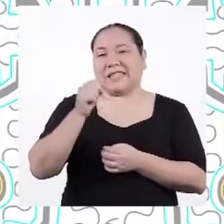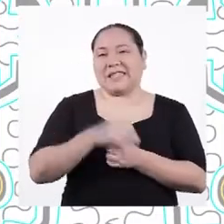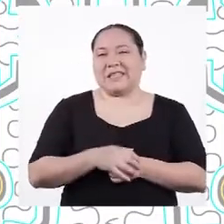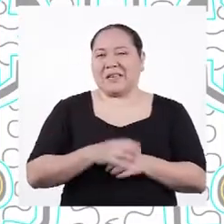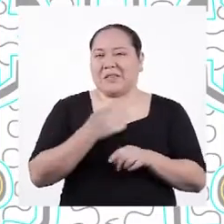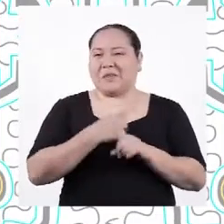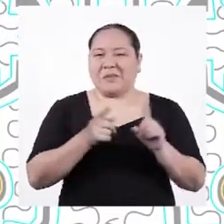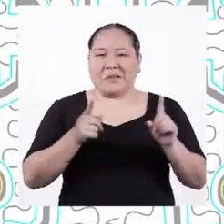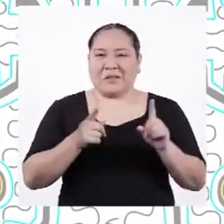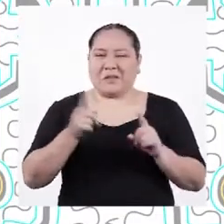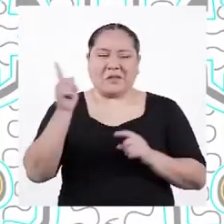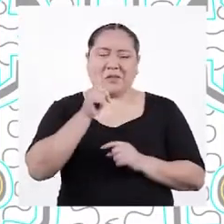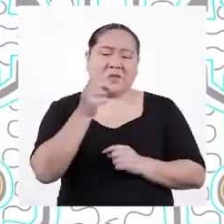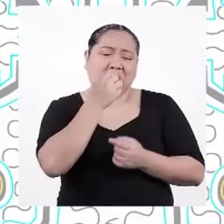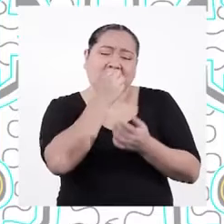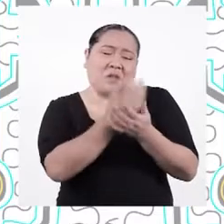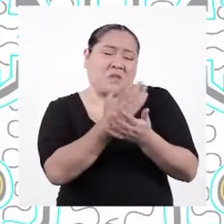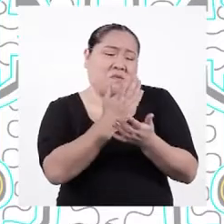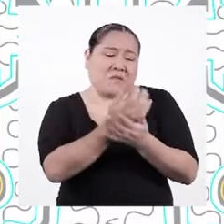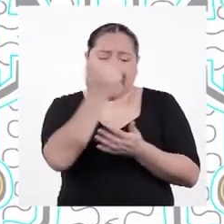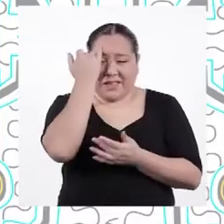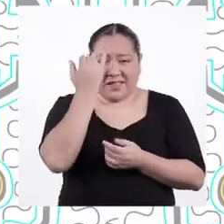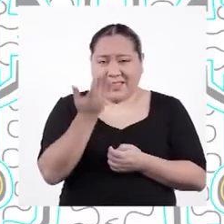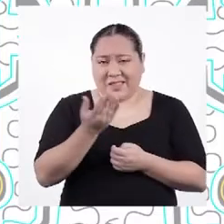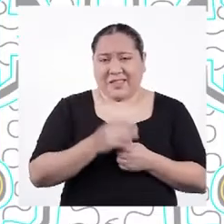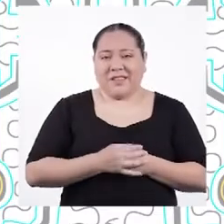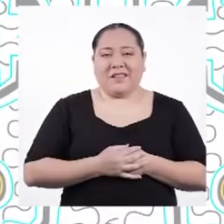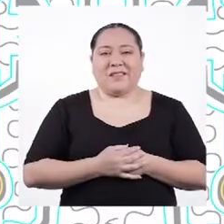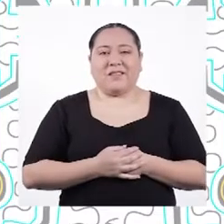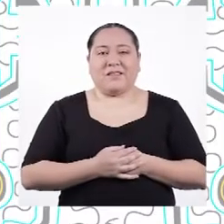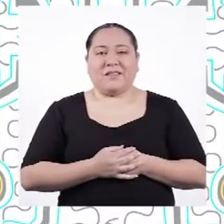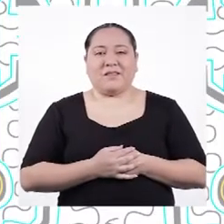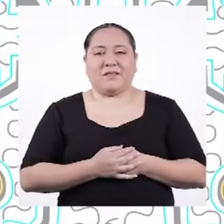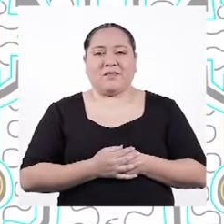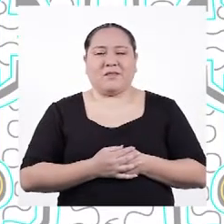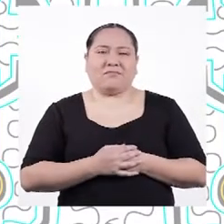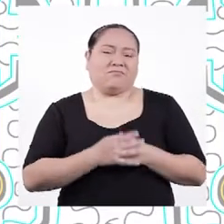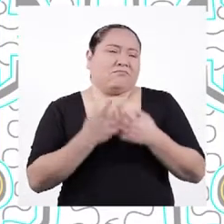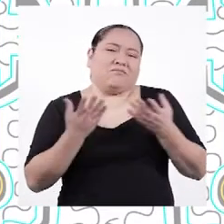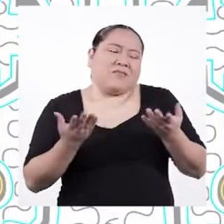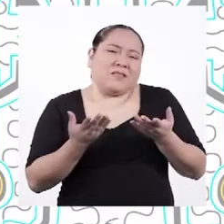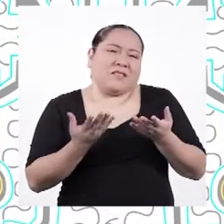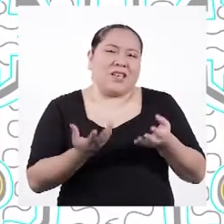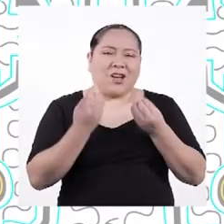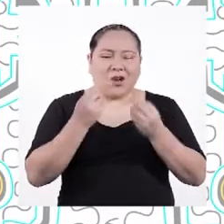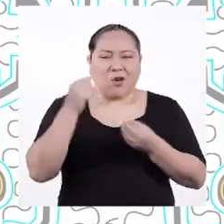una buena idea. No veo cómo podría aplicar esto al caso del